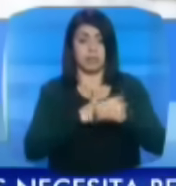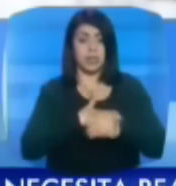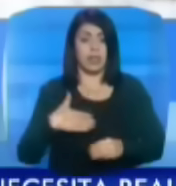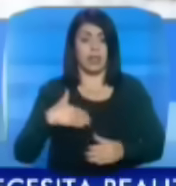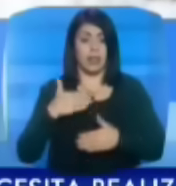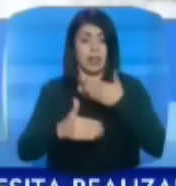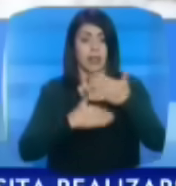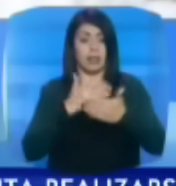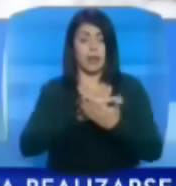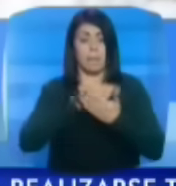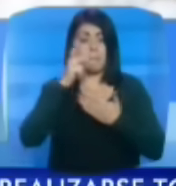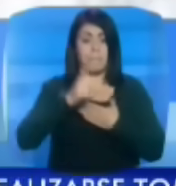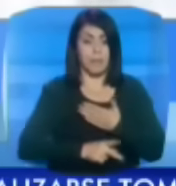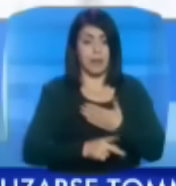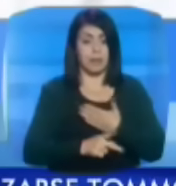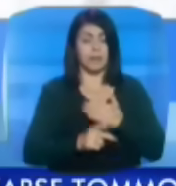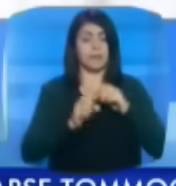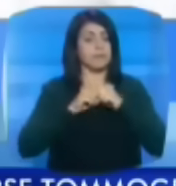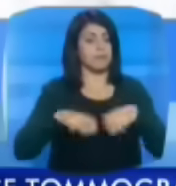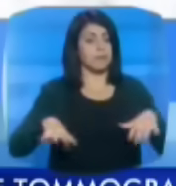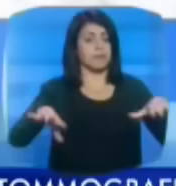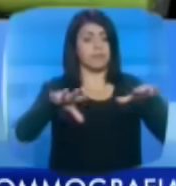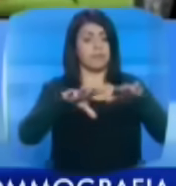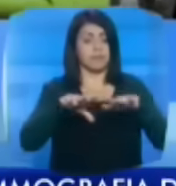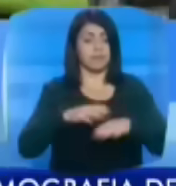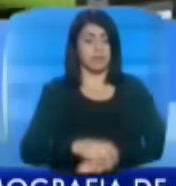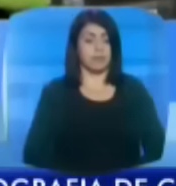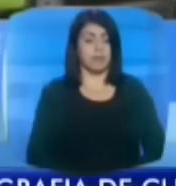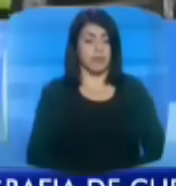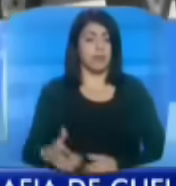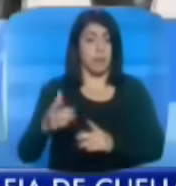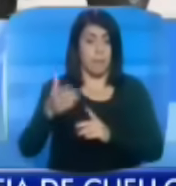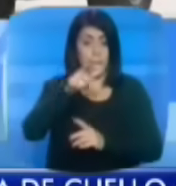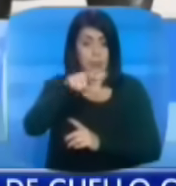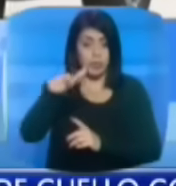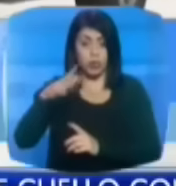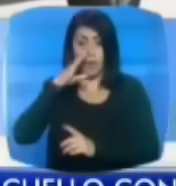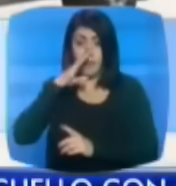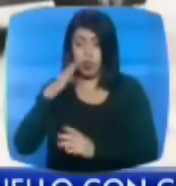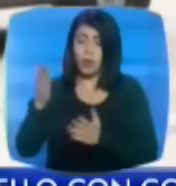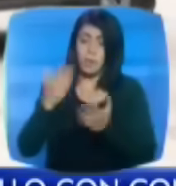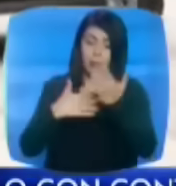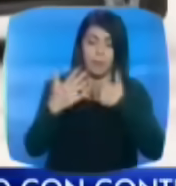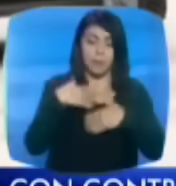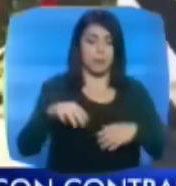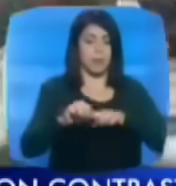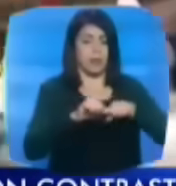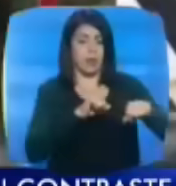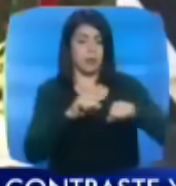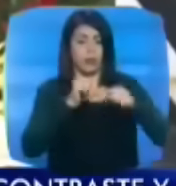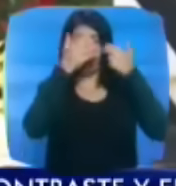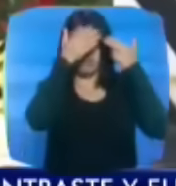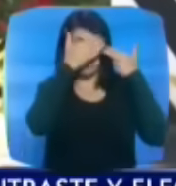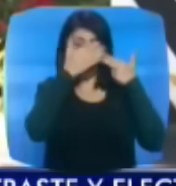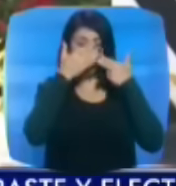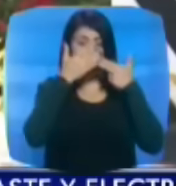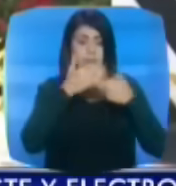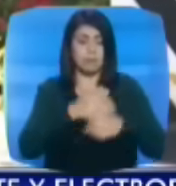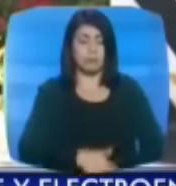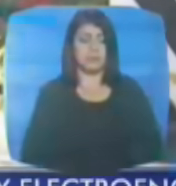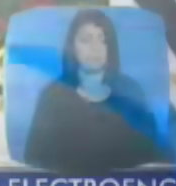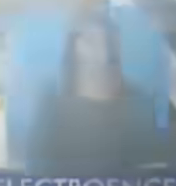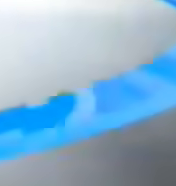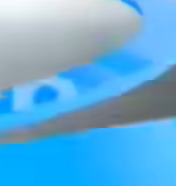busca adelantar un plan de expansión territorial, reclutamiento de menores y acciones terroristas.